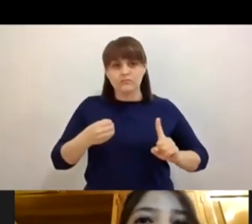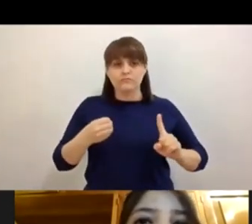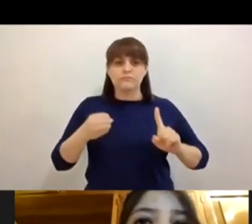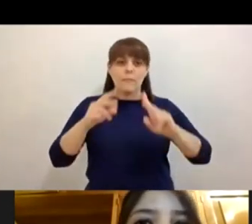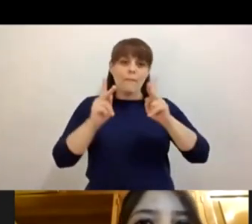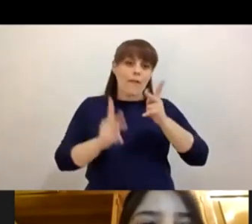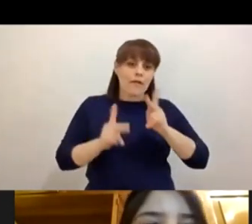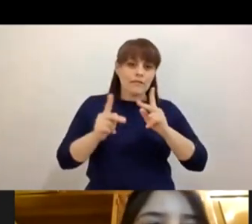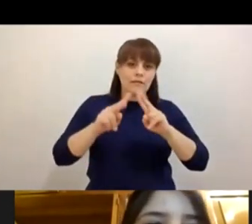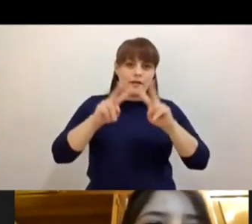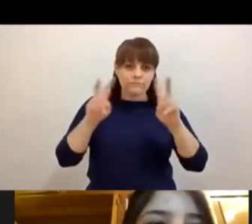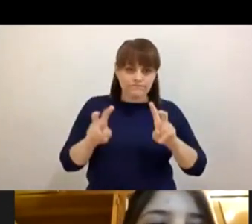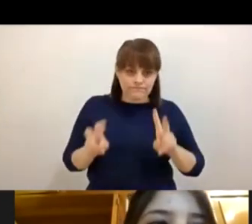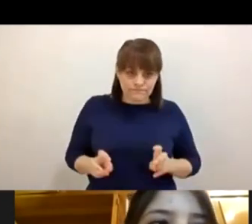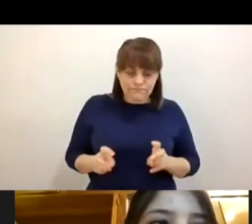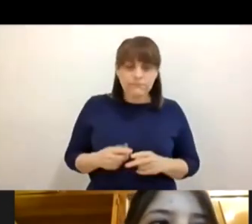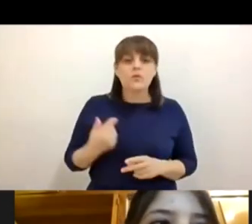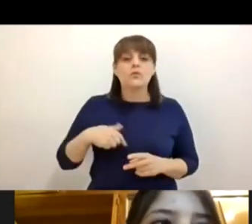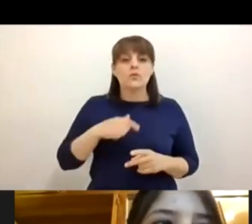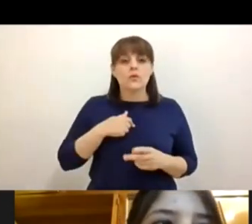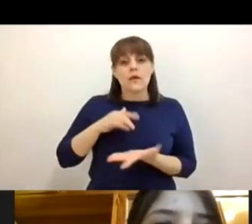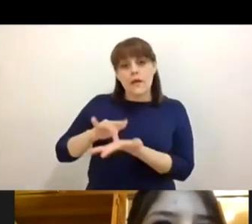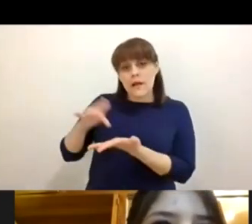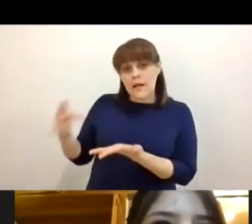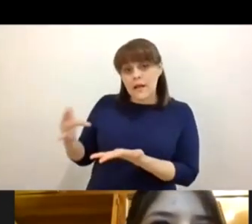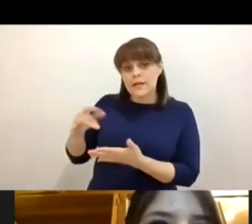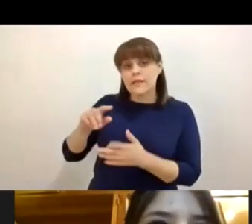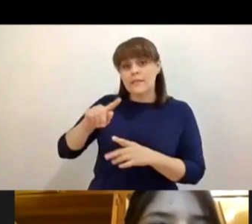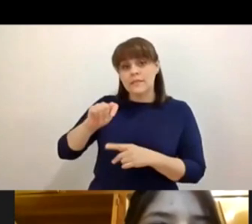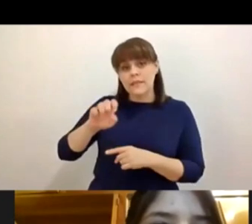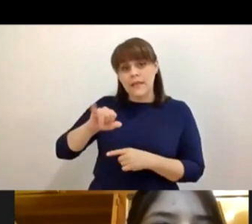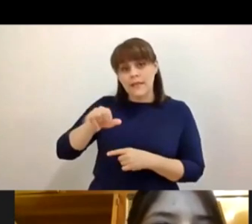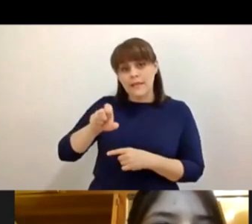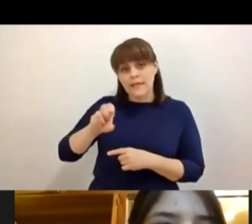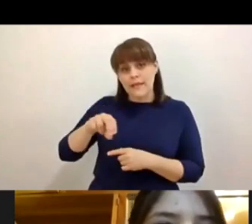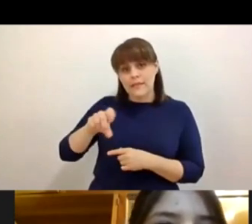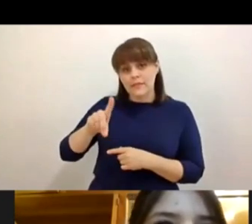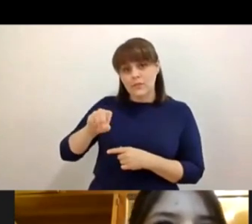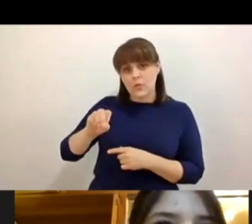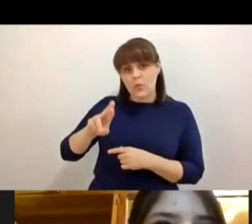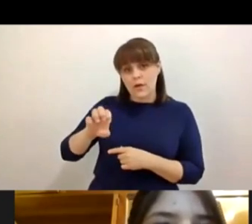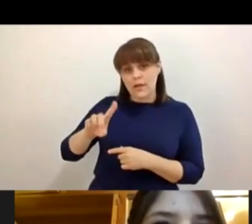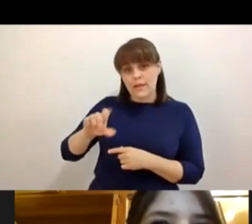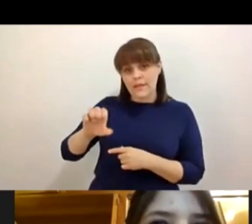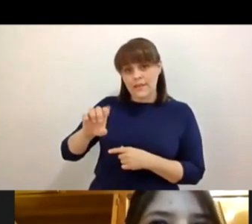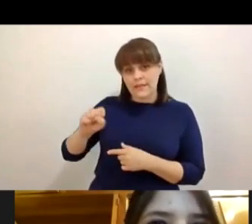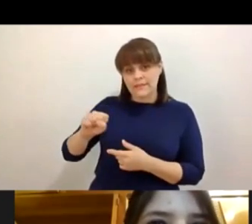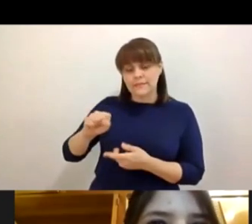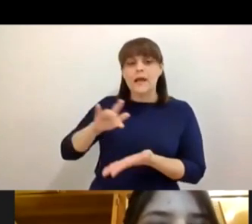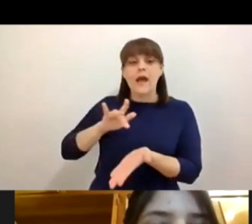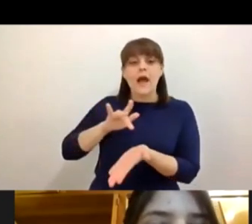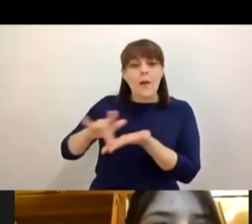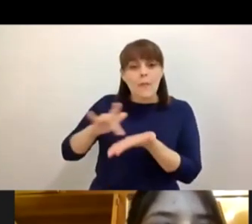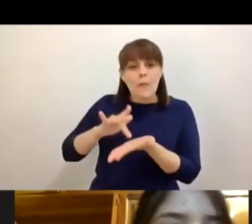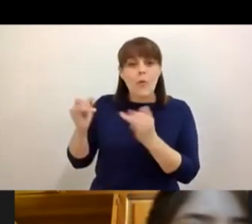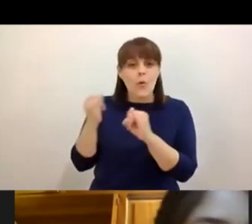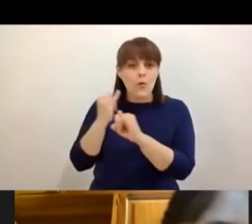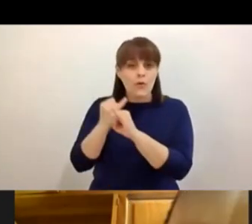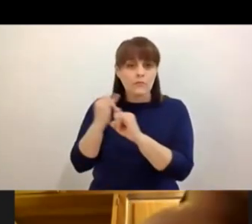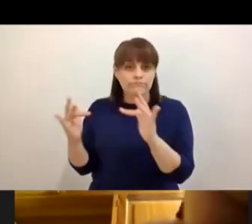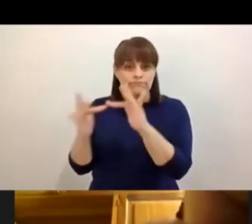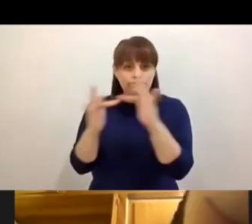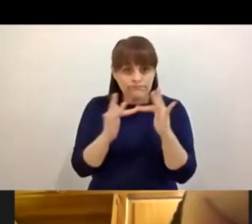usando la plataforma de Tejiendo Redes Infancia. Gracias por permitirnos el uso de esta plataforma. Y no olviden